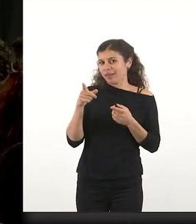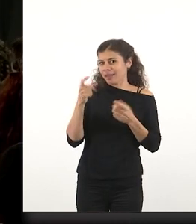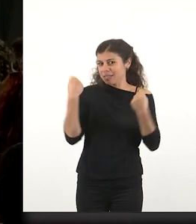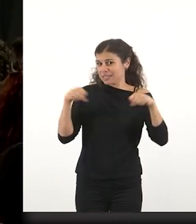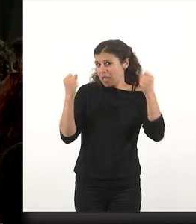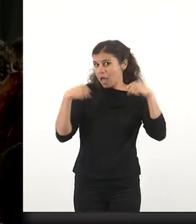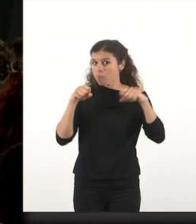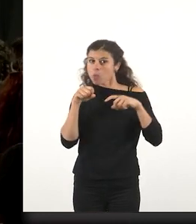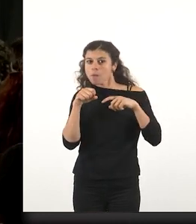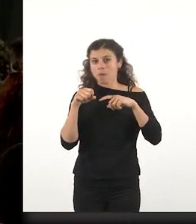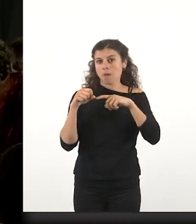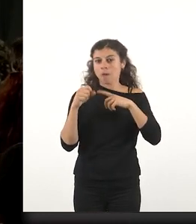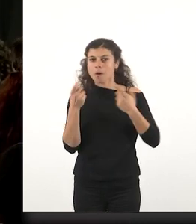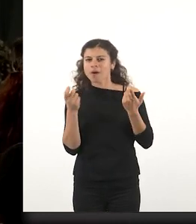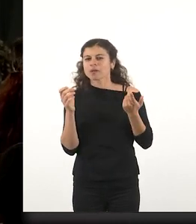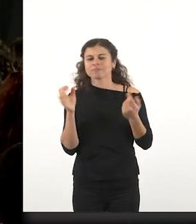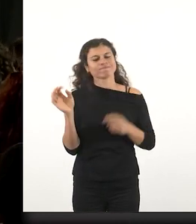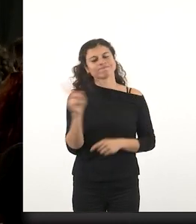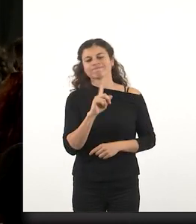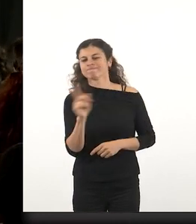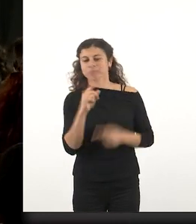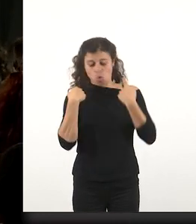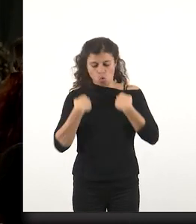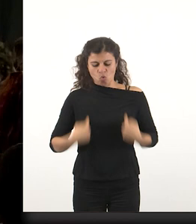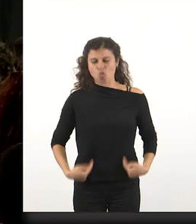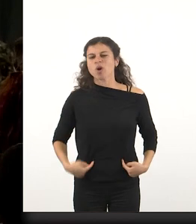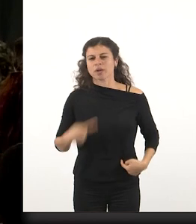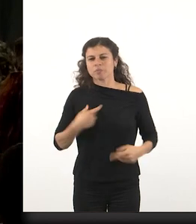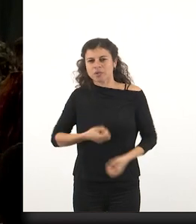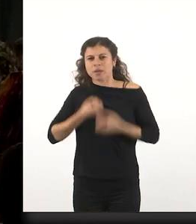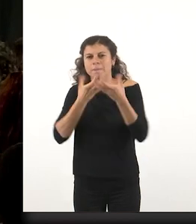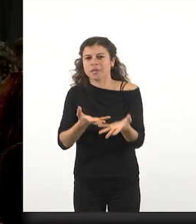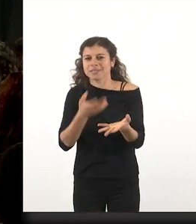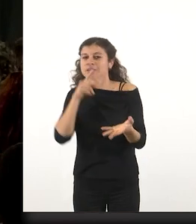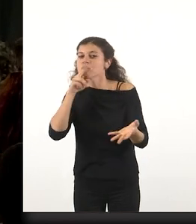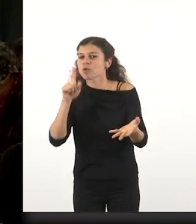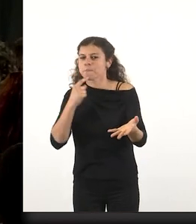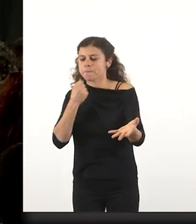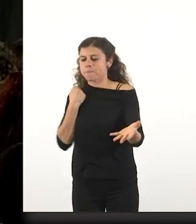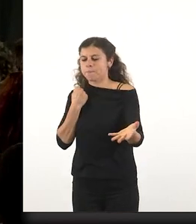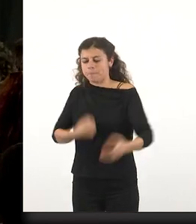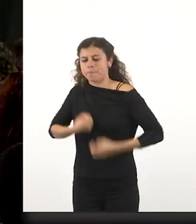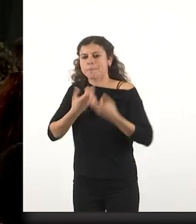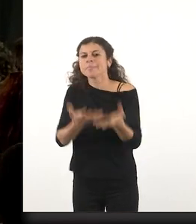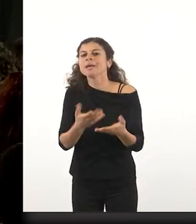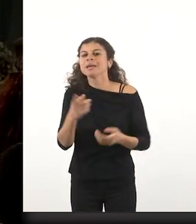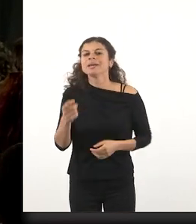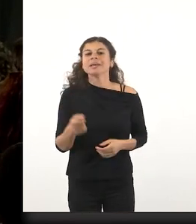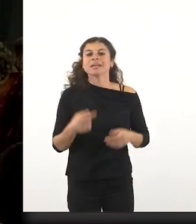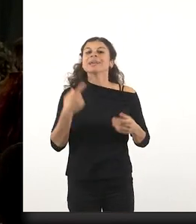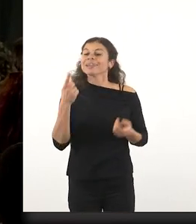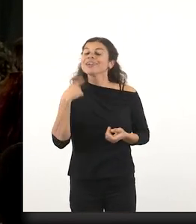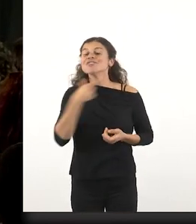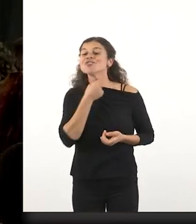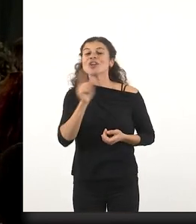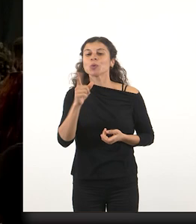¿no? Lo que le pasa a mi novio es que su cuerpo ya está echando lo que no echa por esta boquita y no le ha gustado una mierda como me ha saludado Alberto. Pero es que Alberto